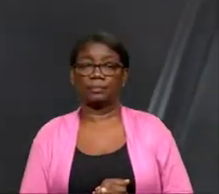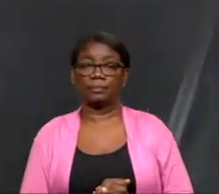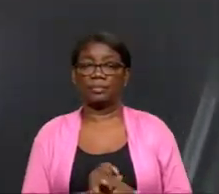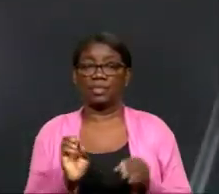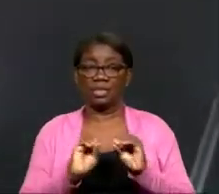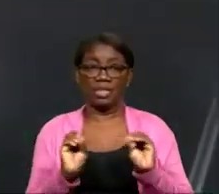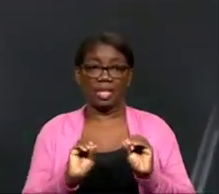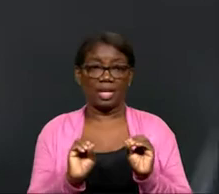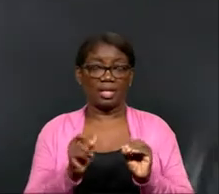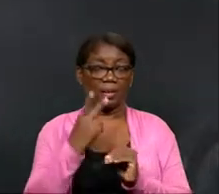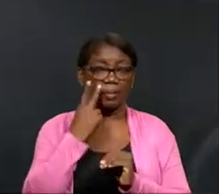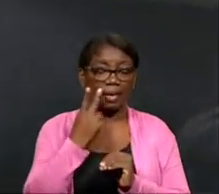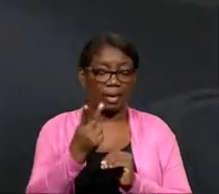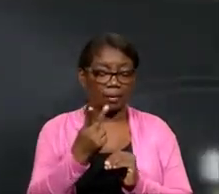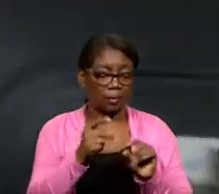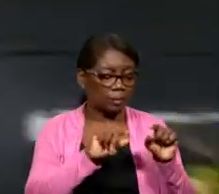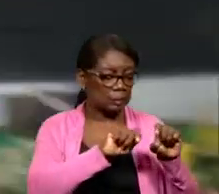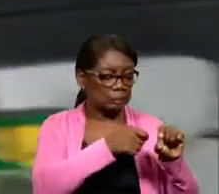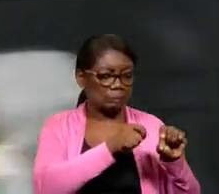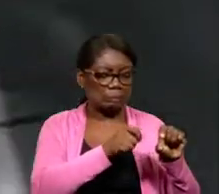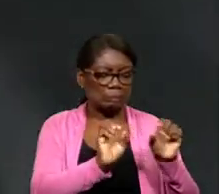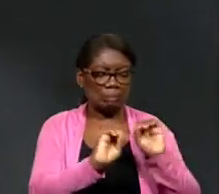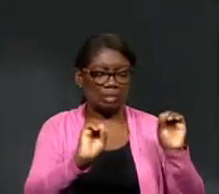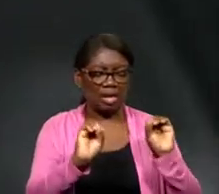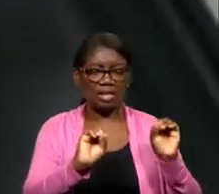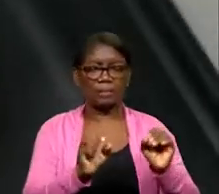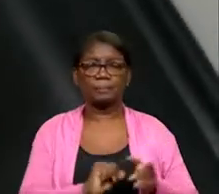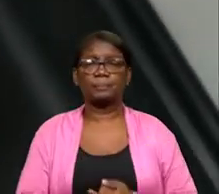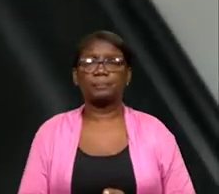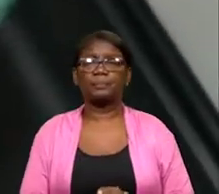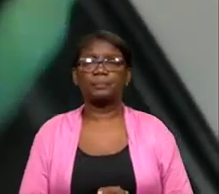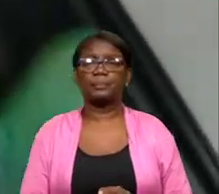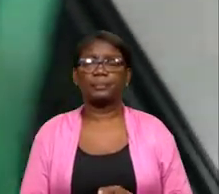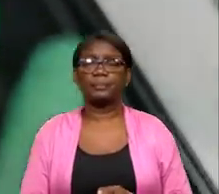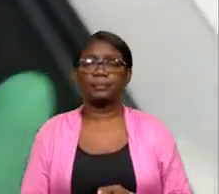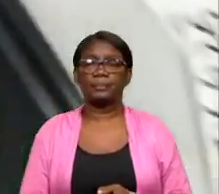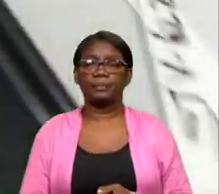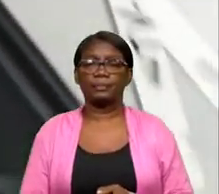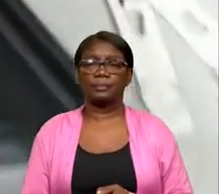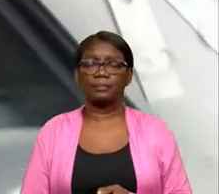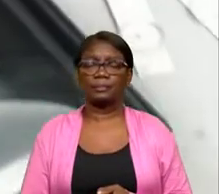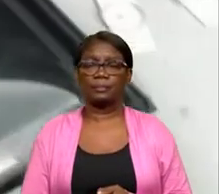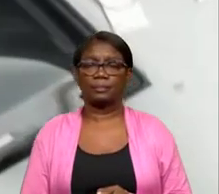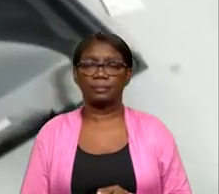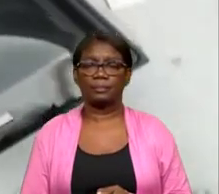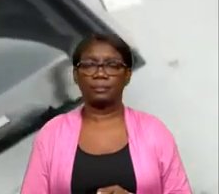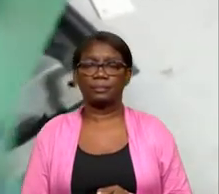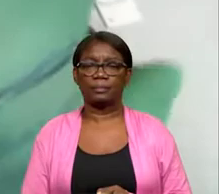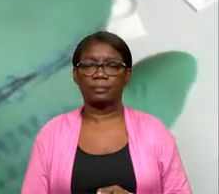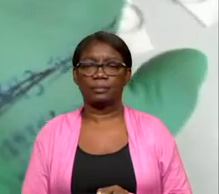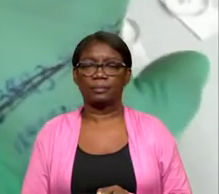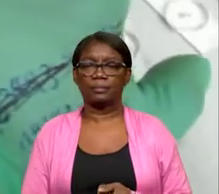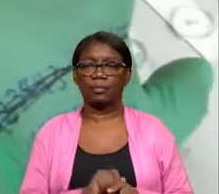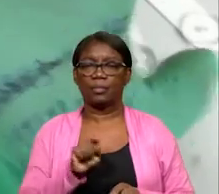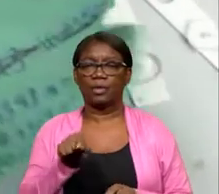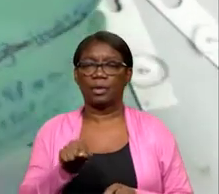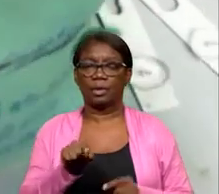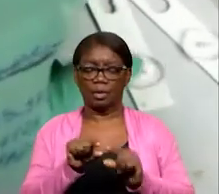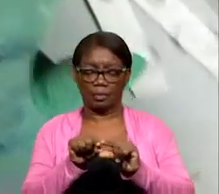tornillo en el borde. Así que esto sale con un destornillador